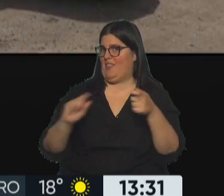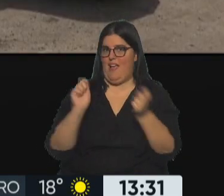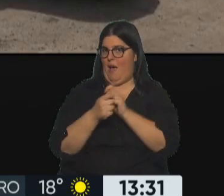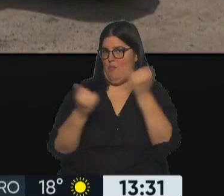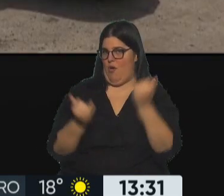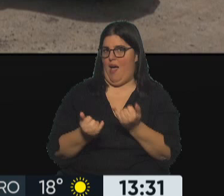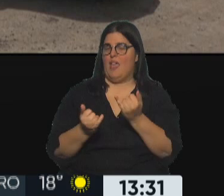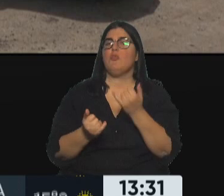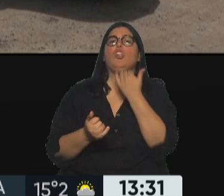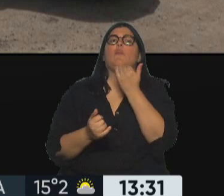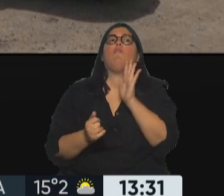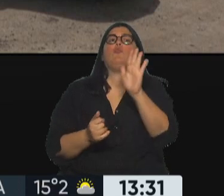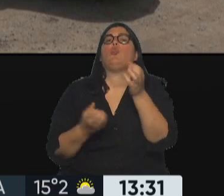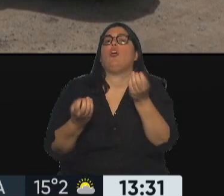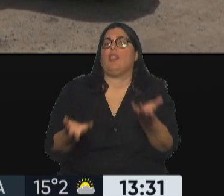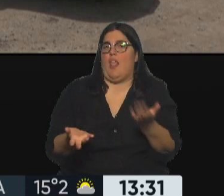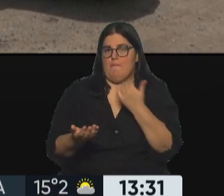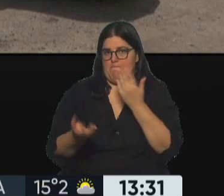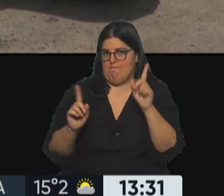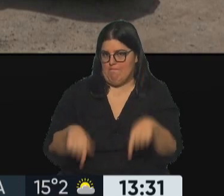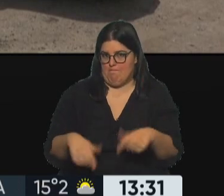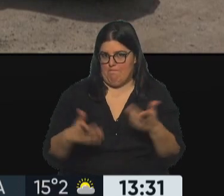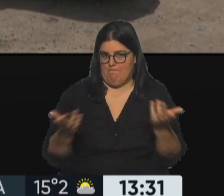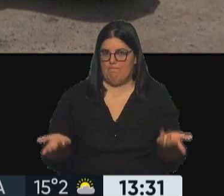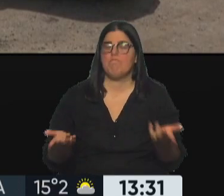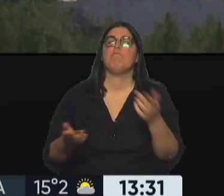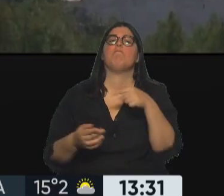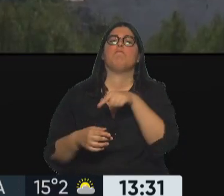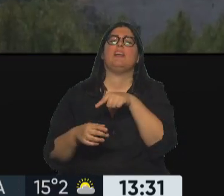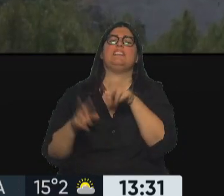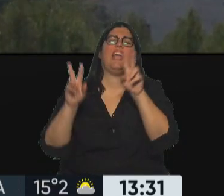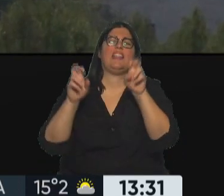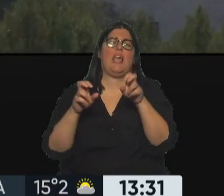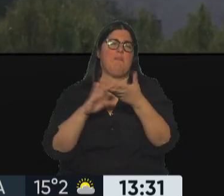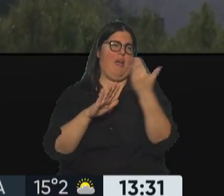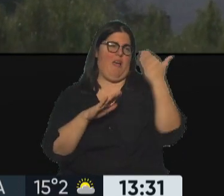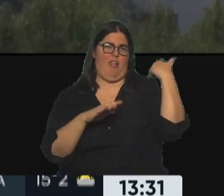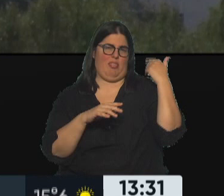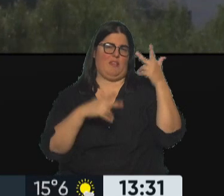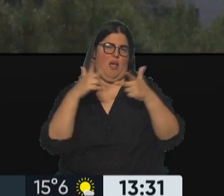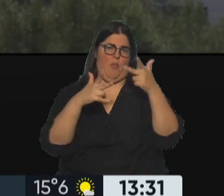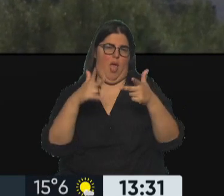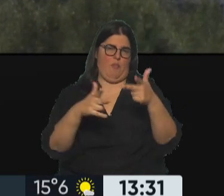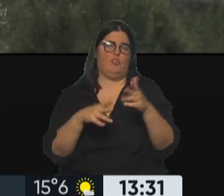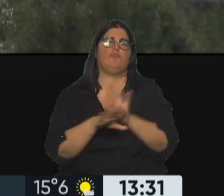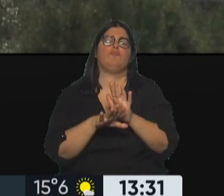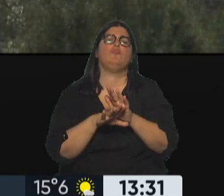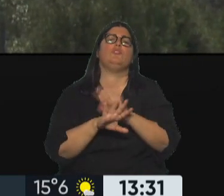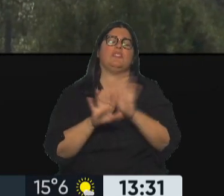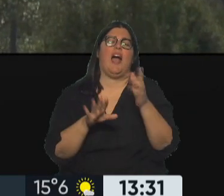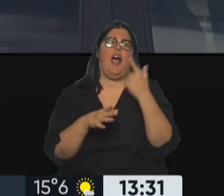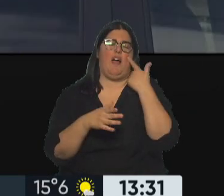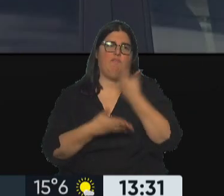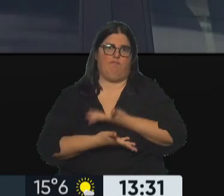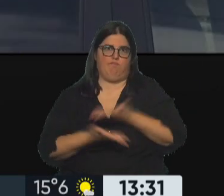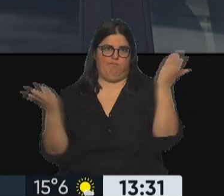qué sentido, ¿sí? Nosotros comenzamos a tratar este tema hace ya bastante tiempo en el programa. Hubo una fuerte aparición pública